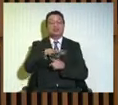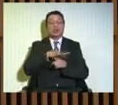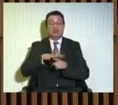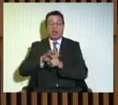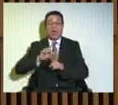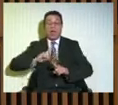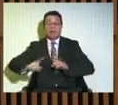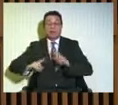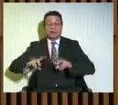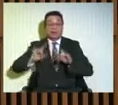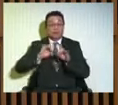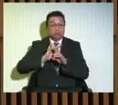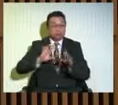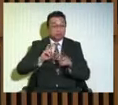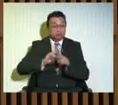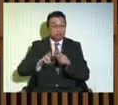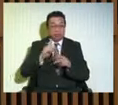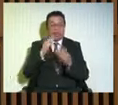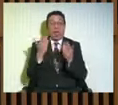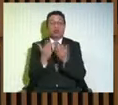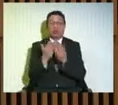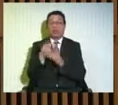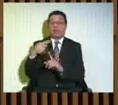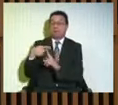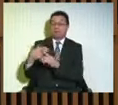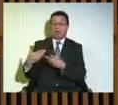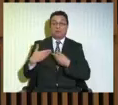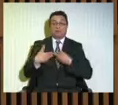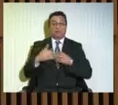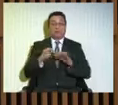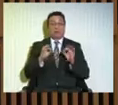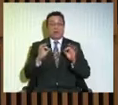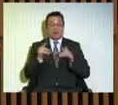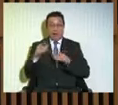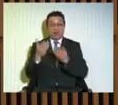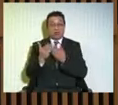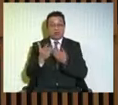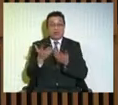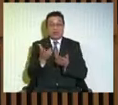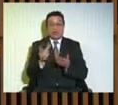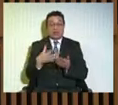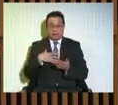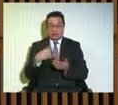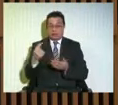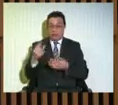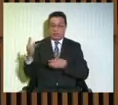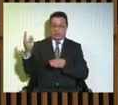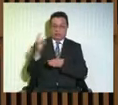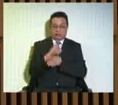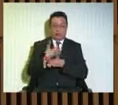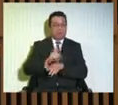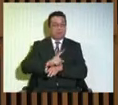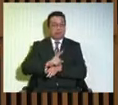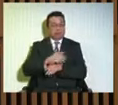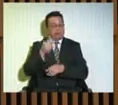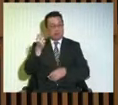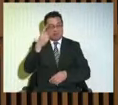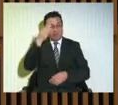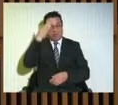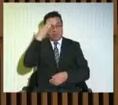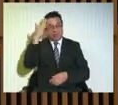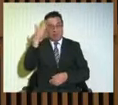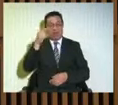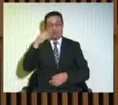resueltas, pero que al estudiante no le trae ningún beneficio. Al estudiante lo que quiere es que su plata esté depositada el primer día del mes y pueda